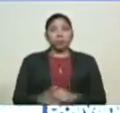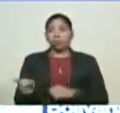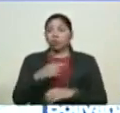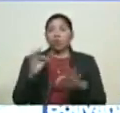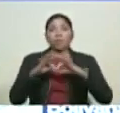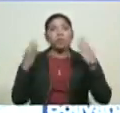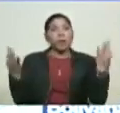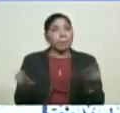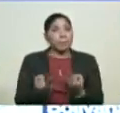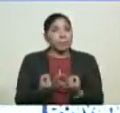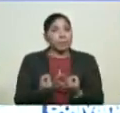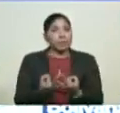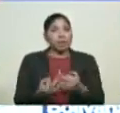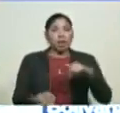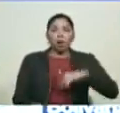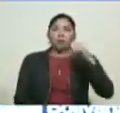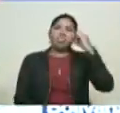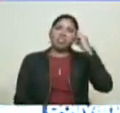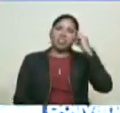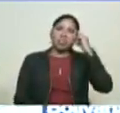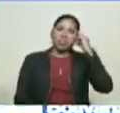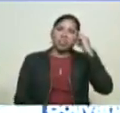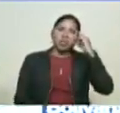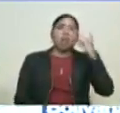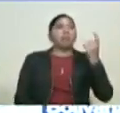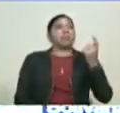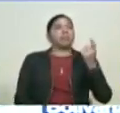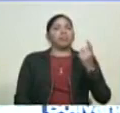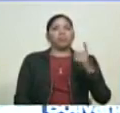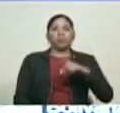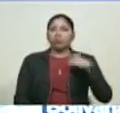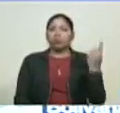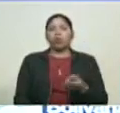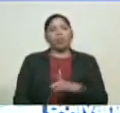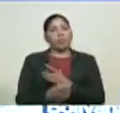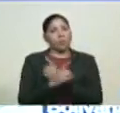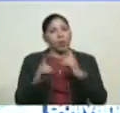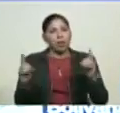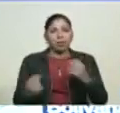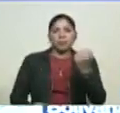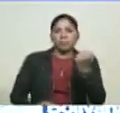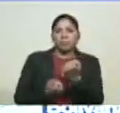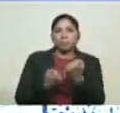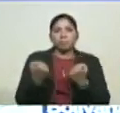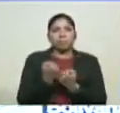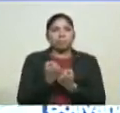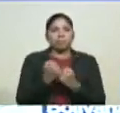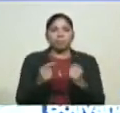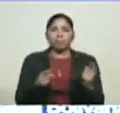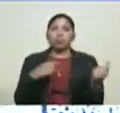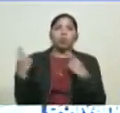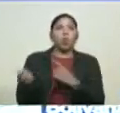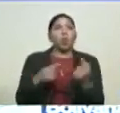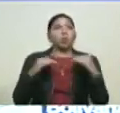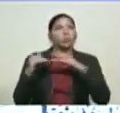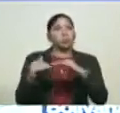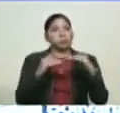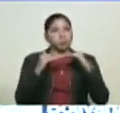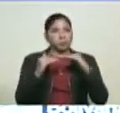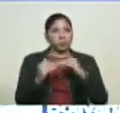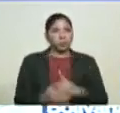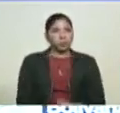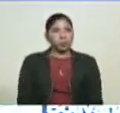familia. Hoy tiene que ser un día de la familia democrática venezolana, un día de todos y de todas, un día